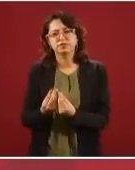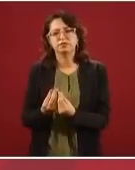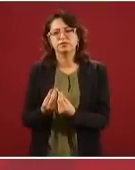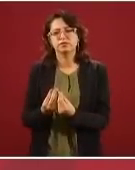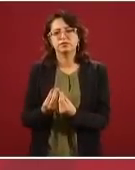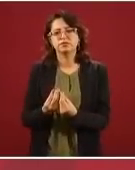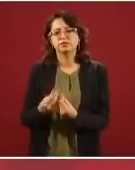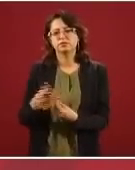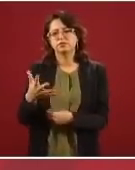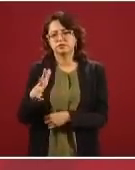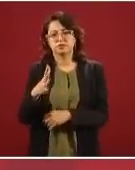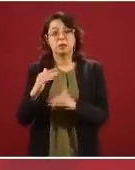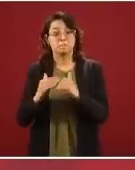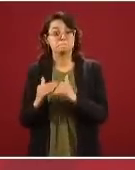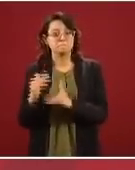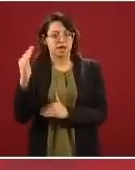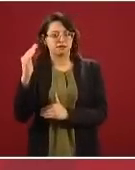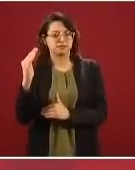Y sí, hay una cantidad mayor,